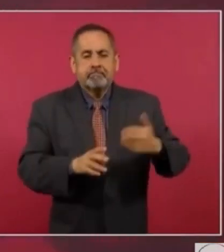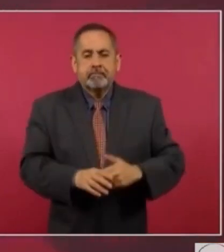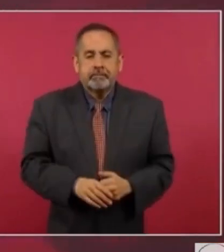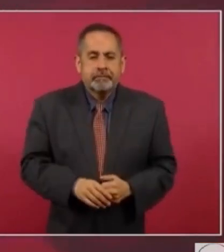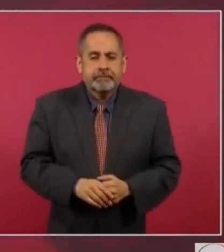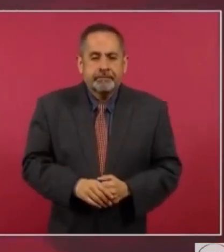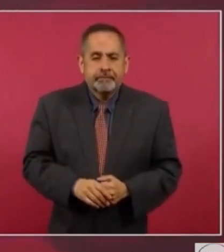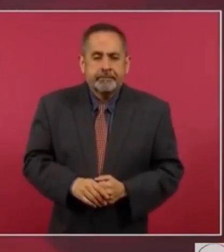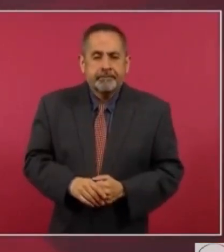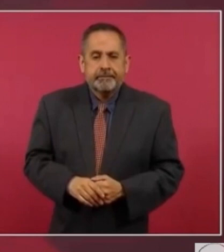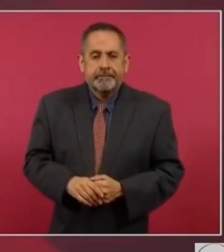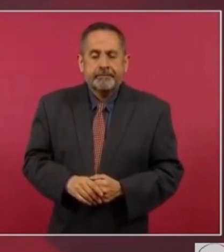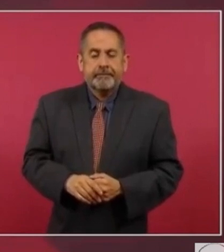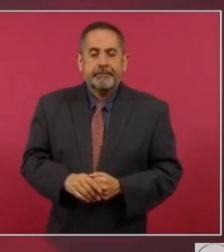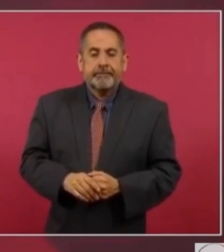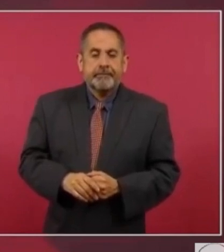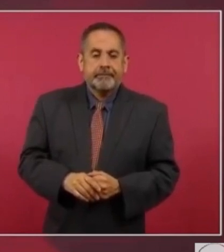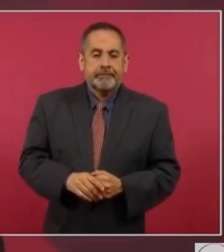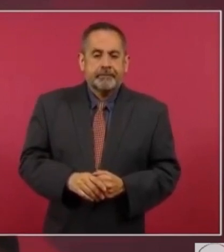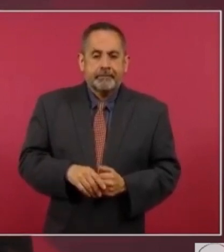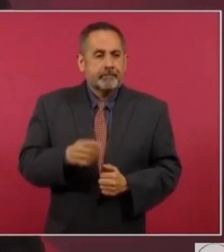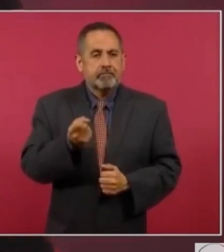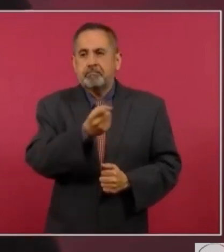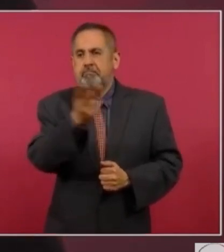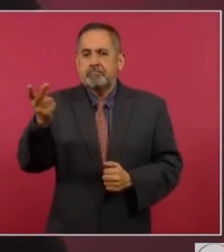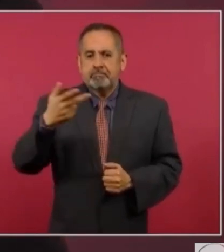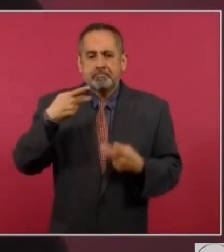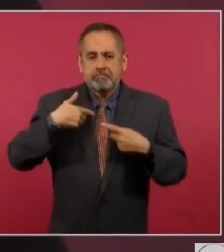se conoce mucho,